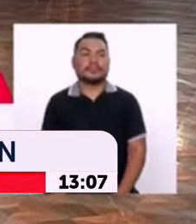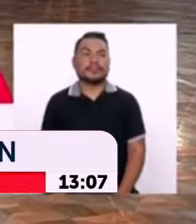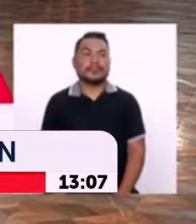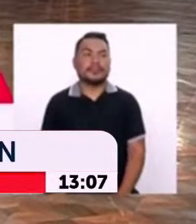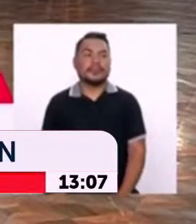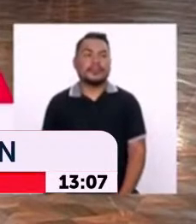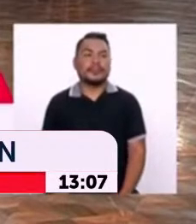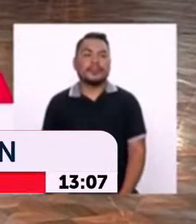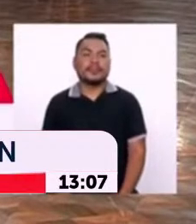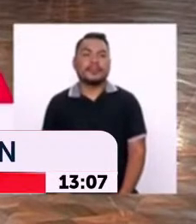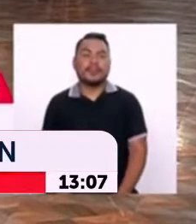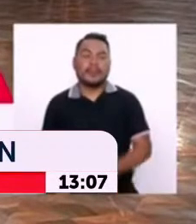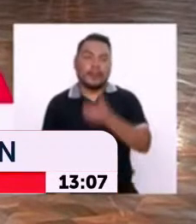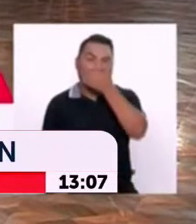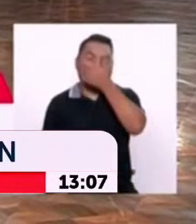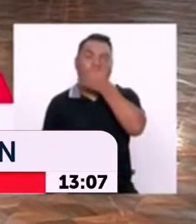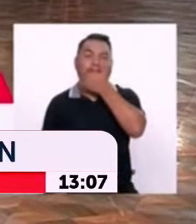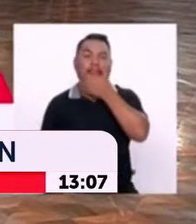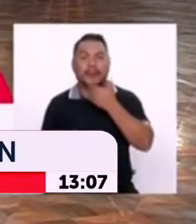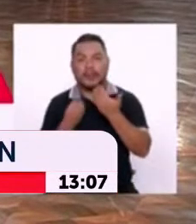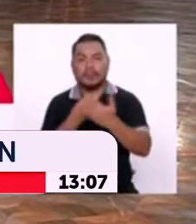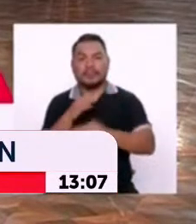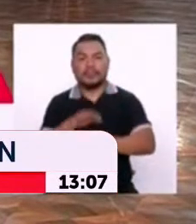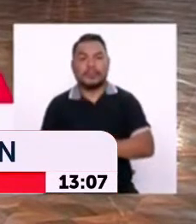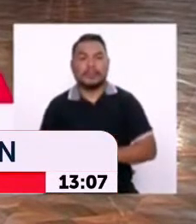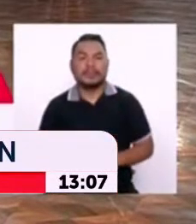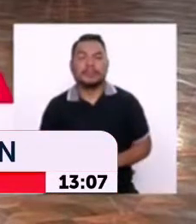¡Exitosa! Buenas tardes.